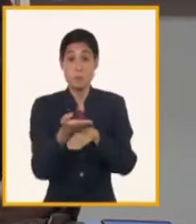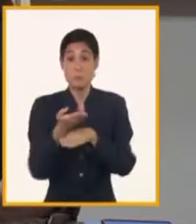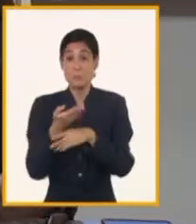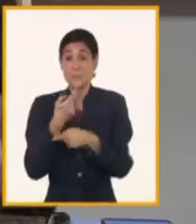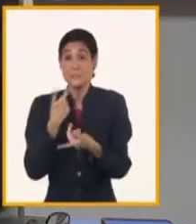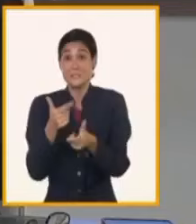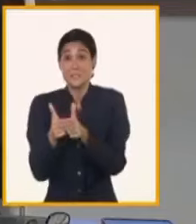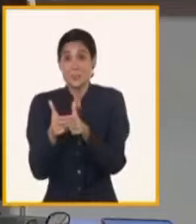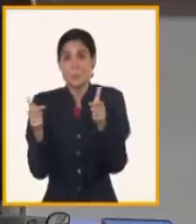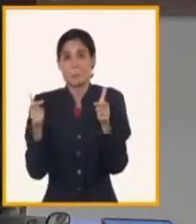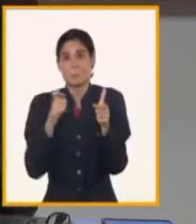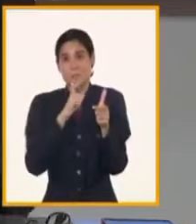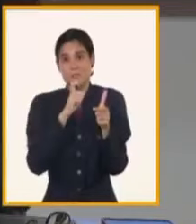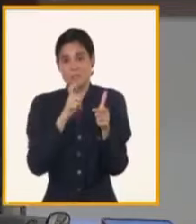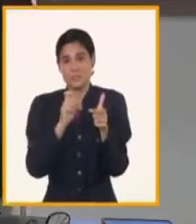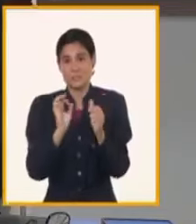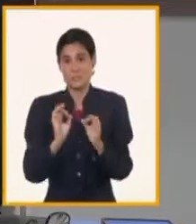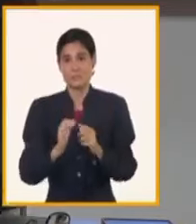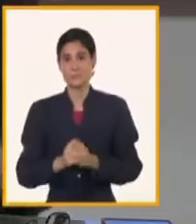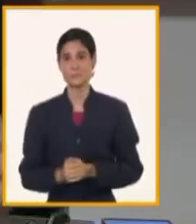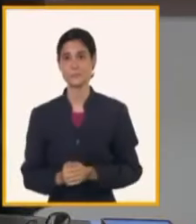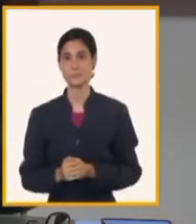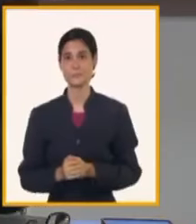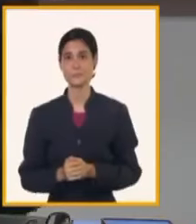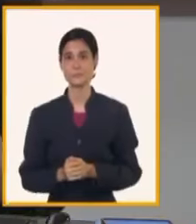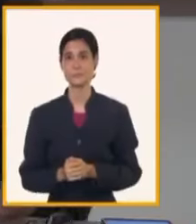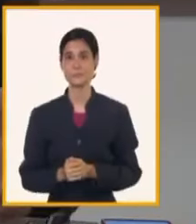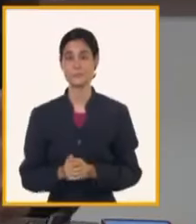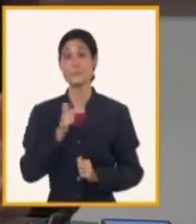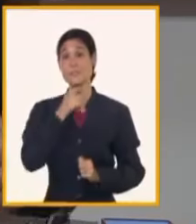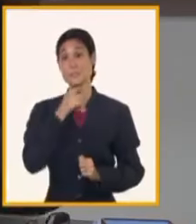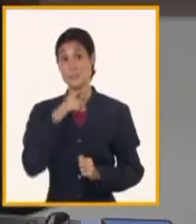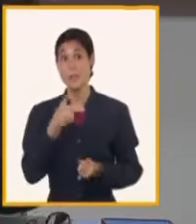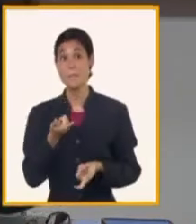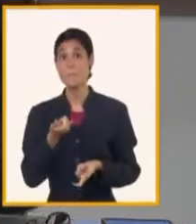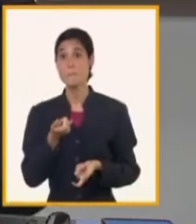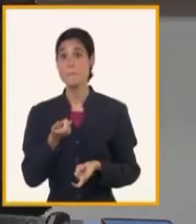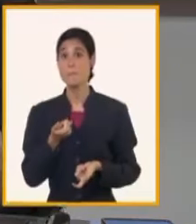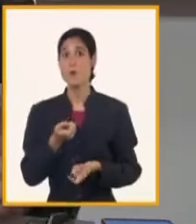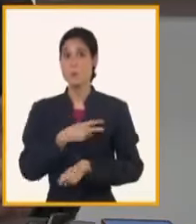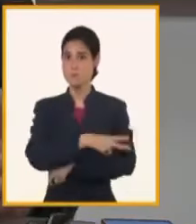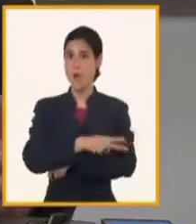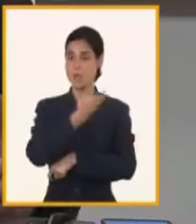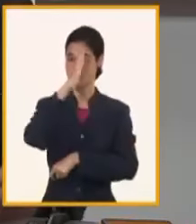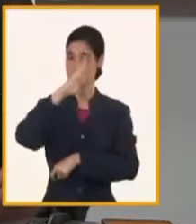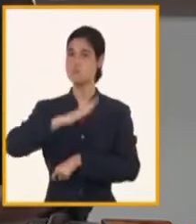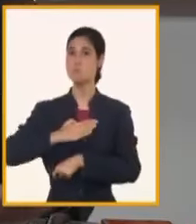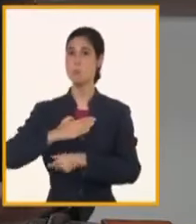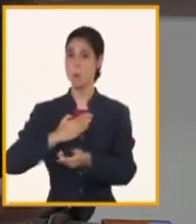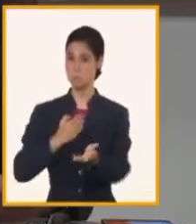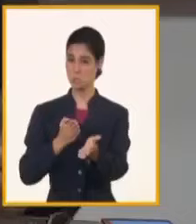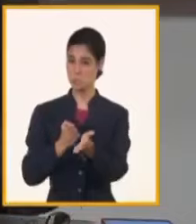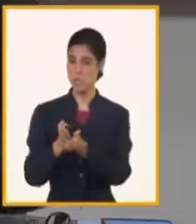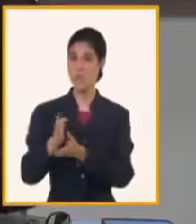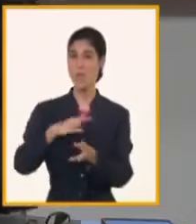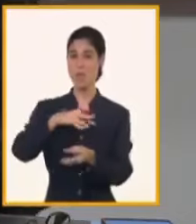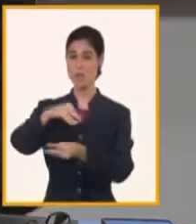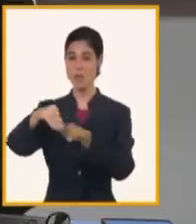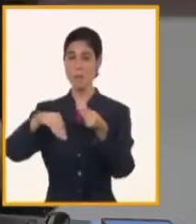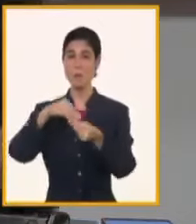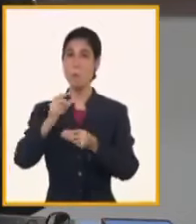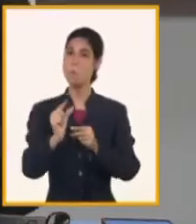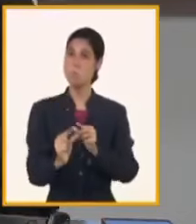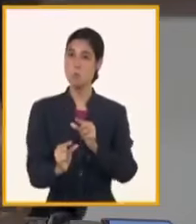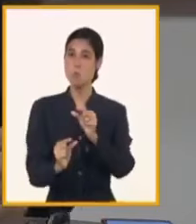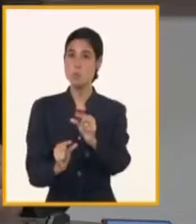habíamos visto hay un país que se ha ido reformando que se ha ido transformando hay una cantidad de nuevas empresa con otras características lo que la gente